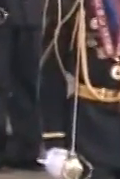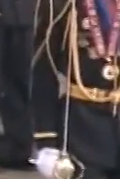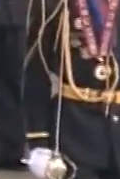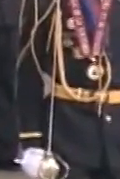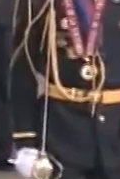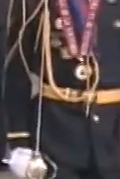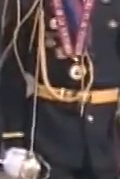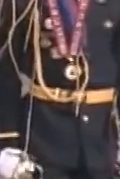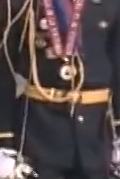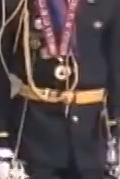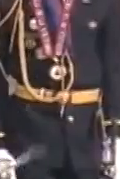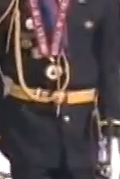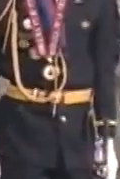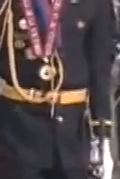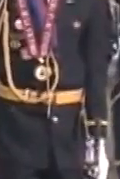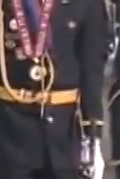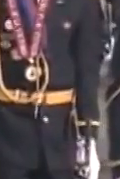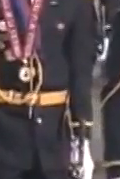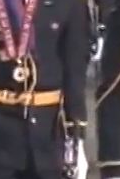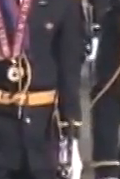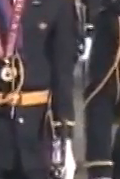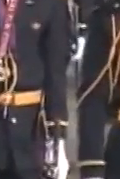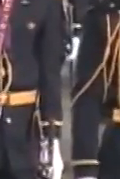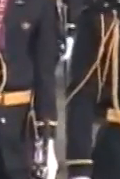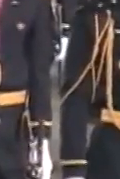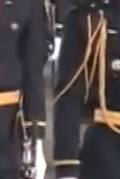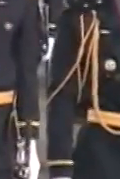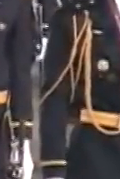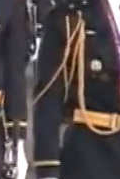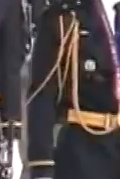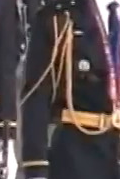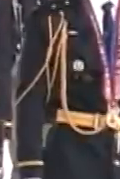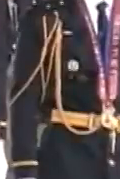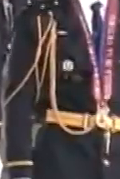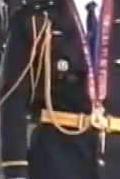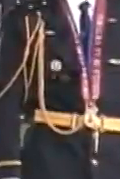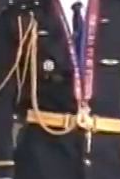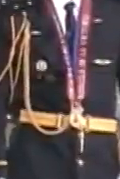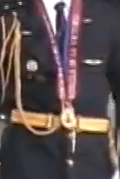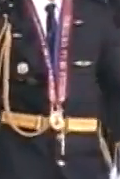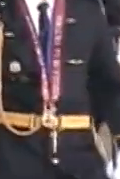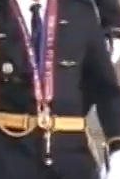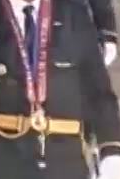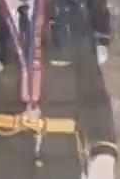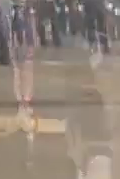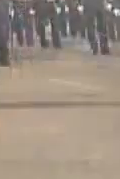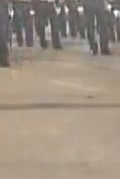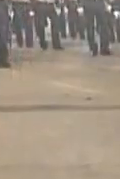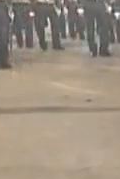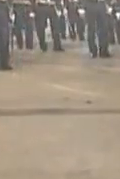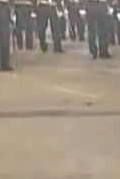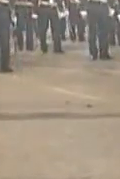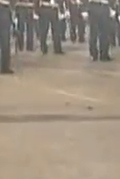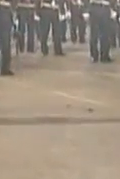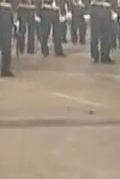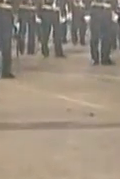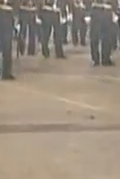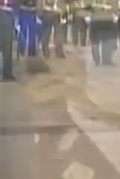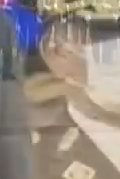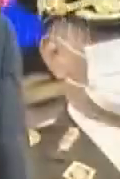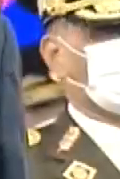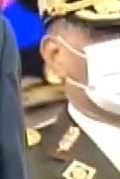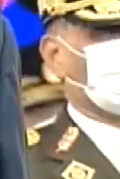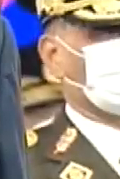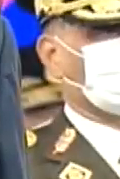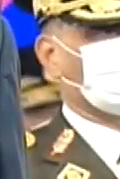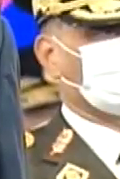¡Descansen! ¡Arr! Quiero... ¡A discre! ¡Chum! Quiero